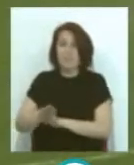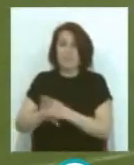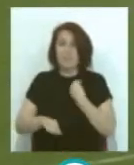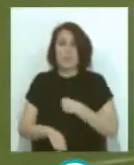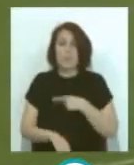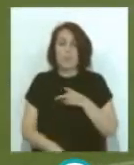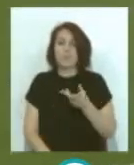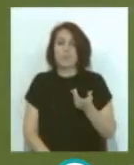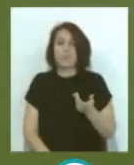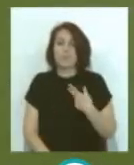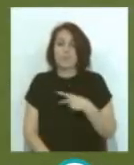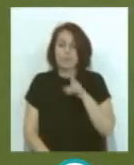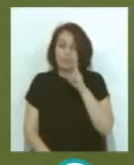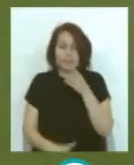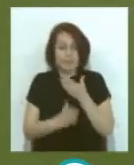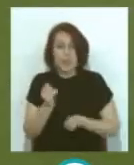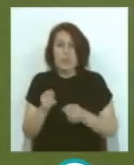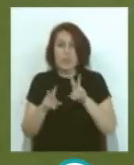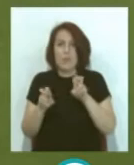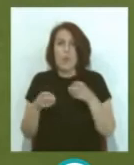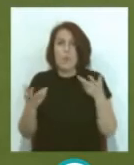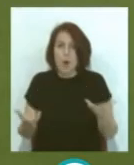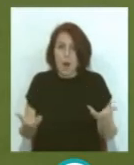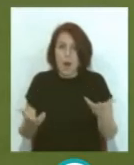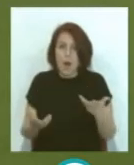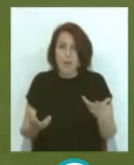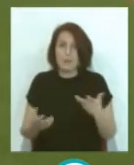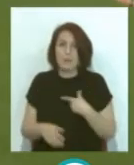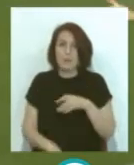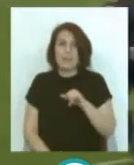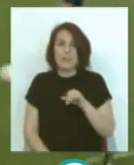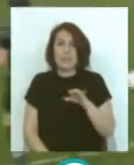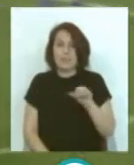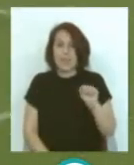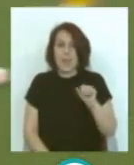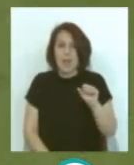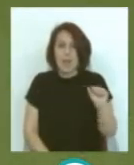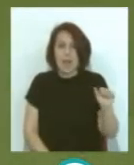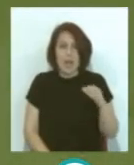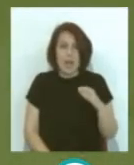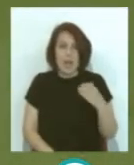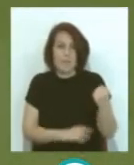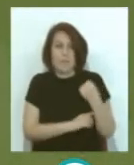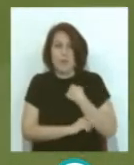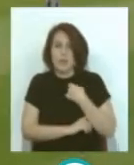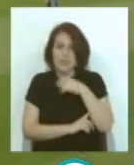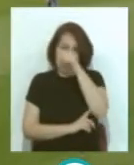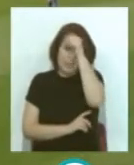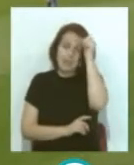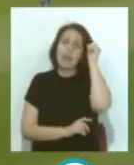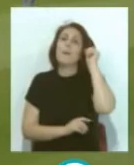Se vio un fallo de él en el aspecto de que le ganó la partida a Isaac. pero